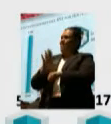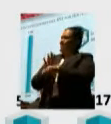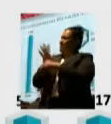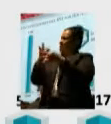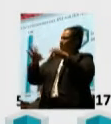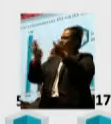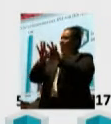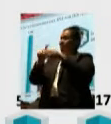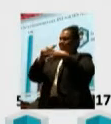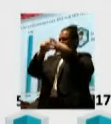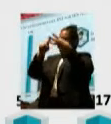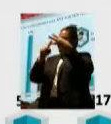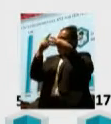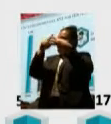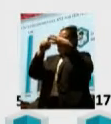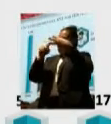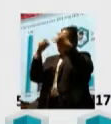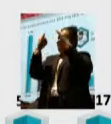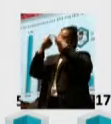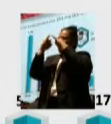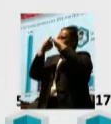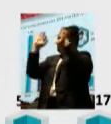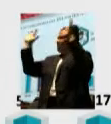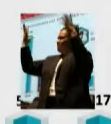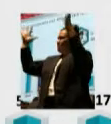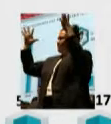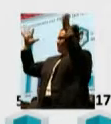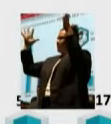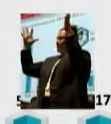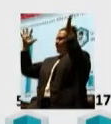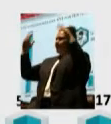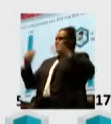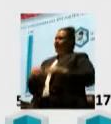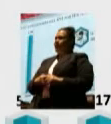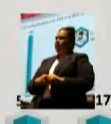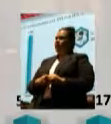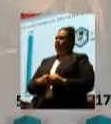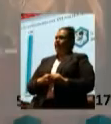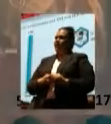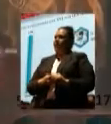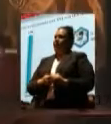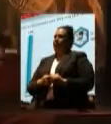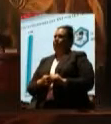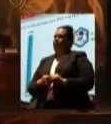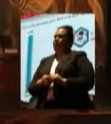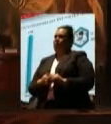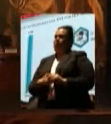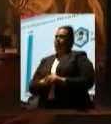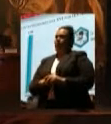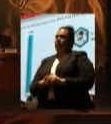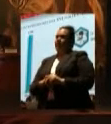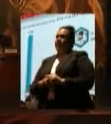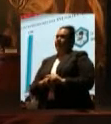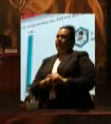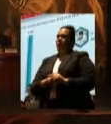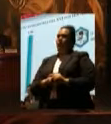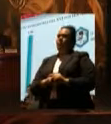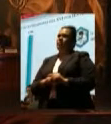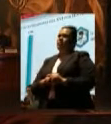los retos que la Universidad de Guadalajara tendrá que seguir enfrentando, como el de aumentar su